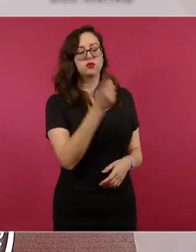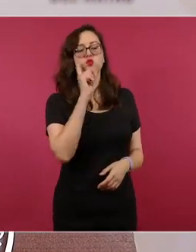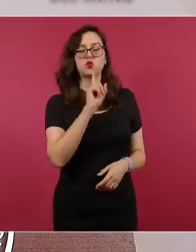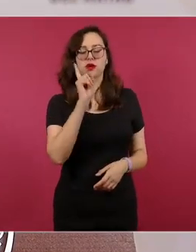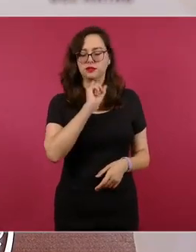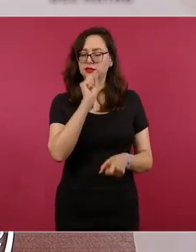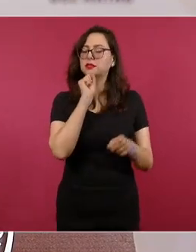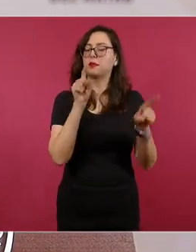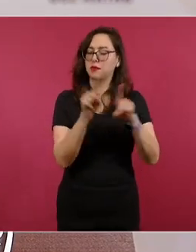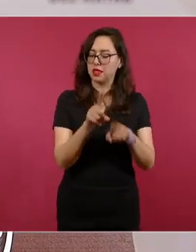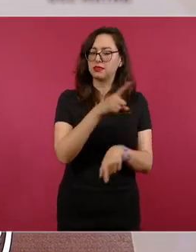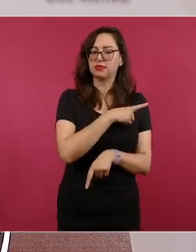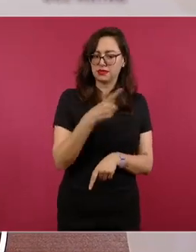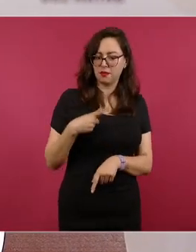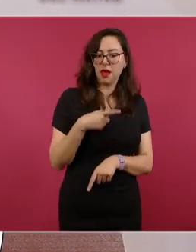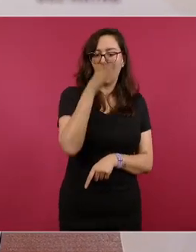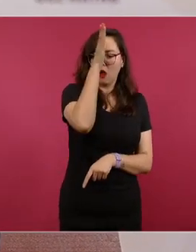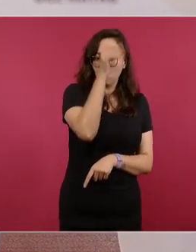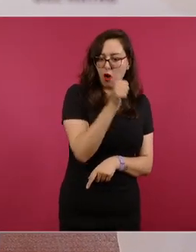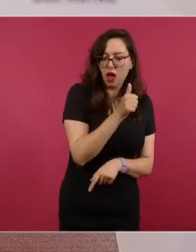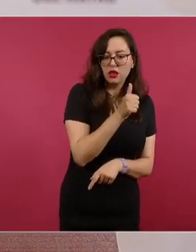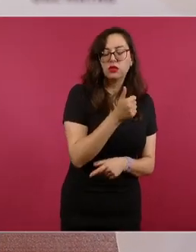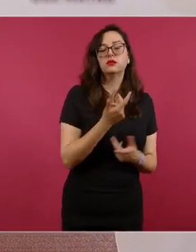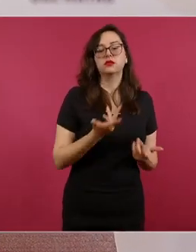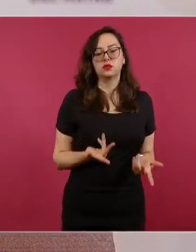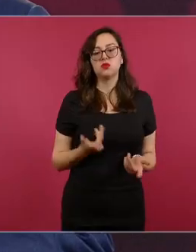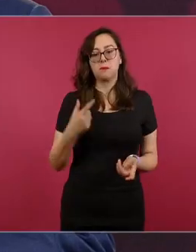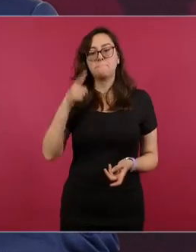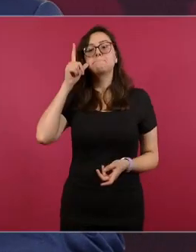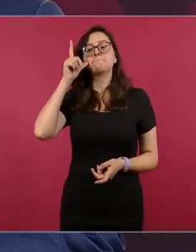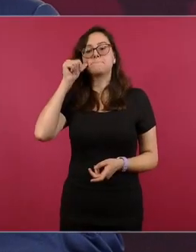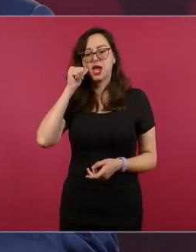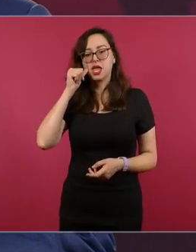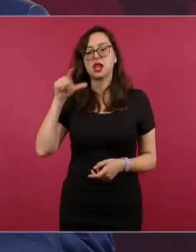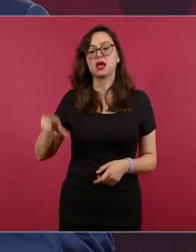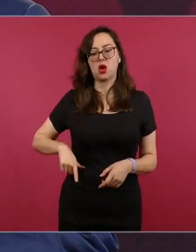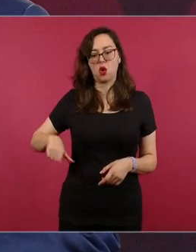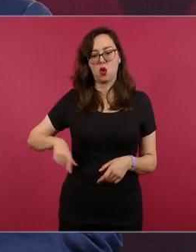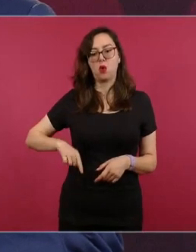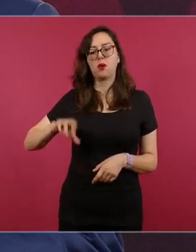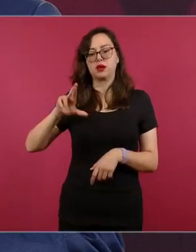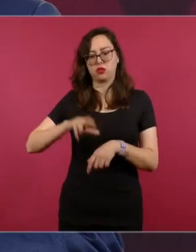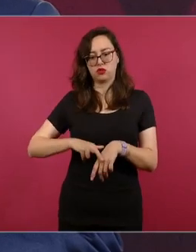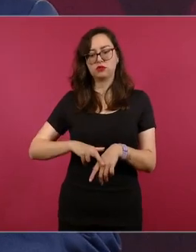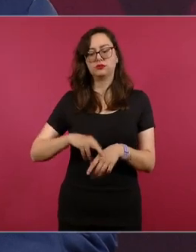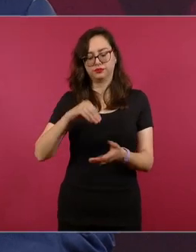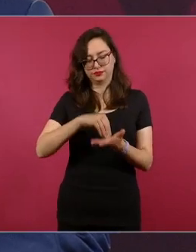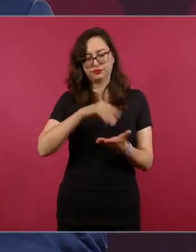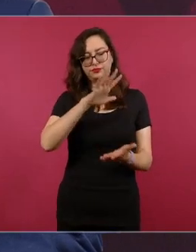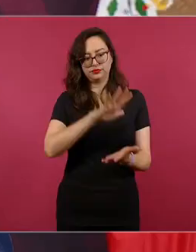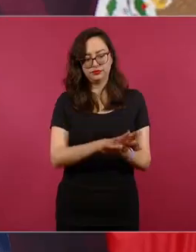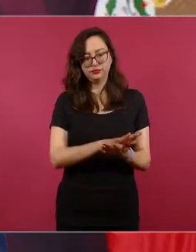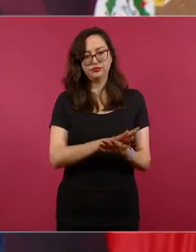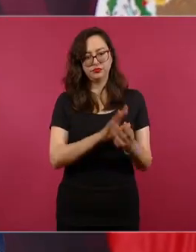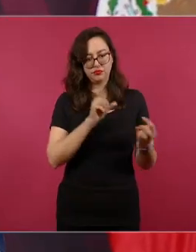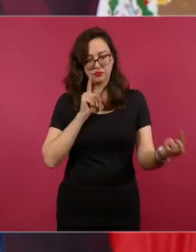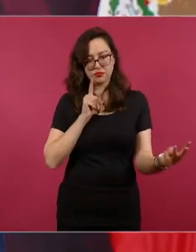Le voy a pedir al gobernador, a Salomón, mañana que las atienda y que